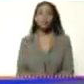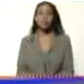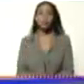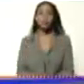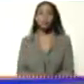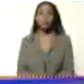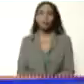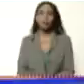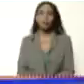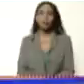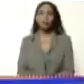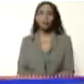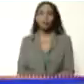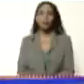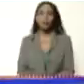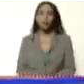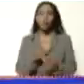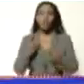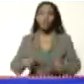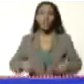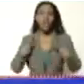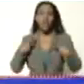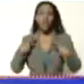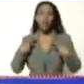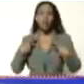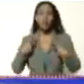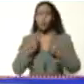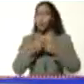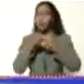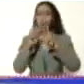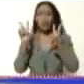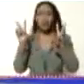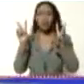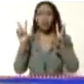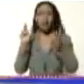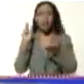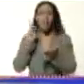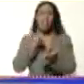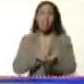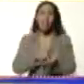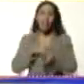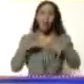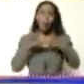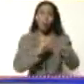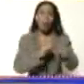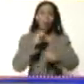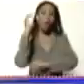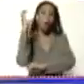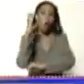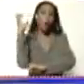Borisov, una vida pacífica. Y la llegada de los imperios europeos significaron